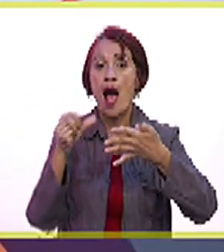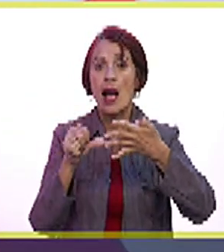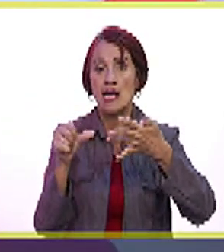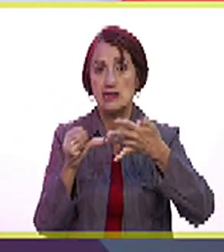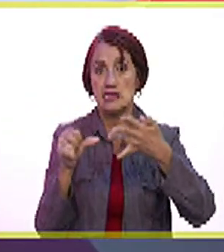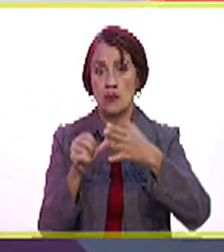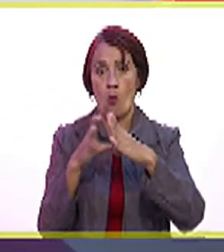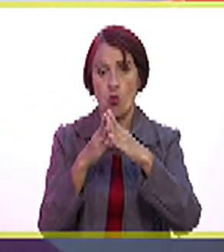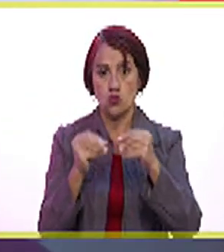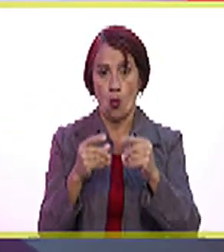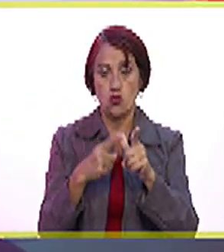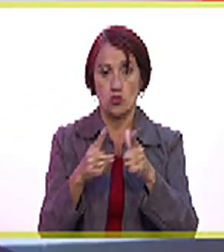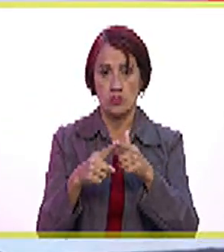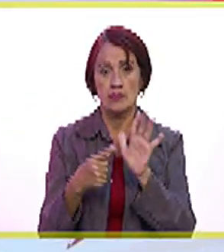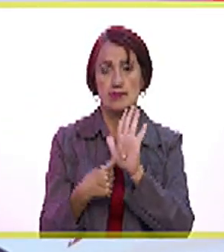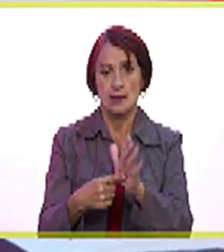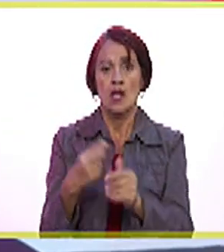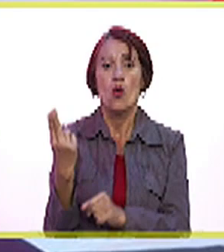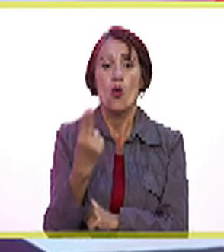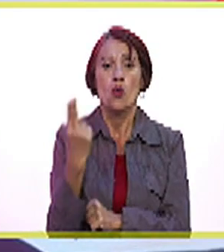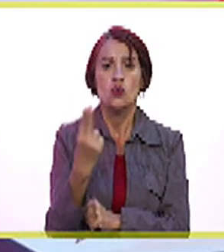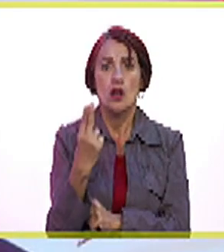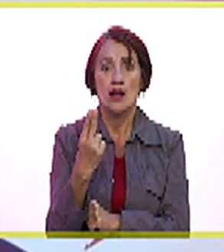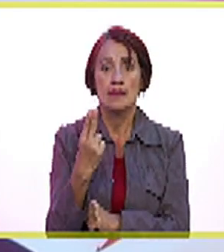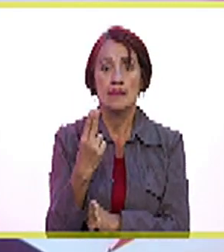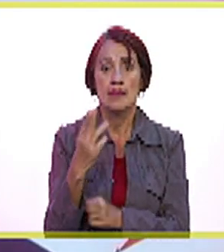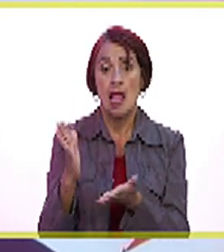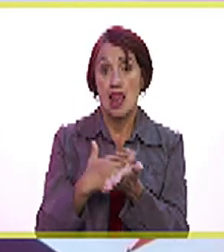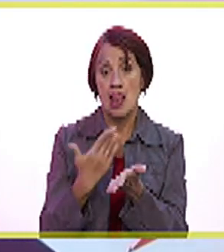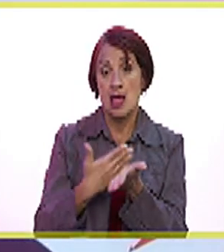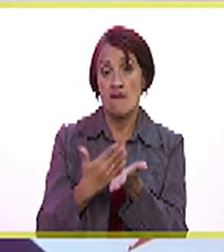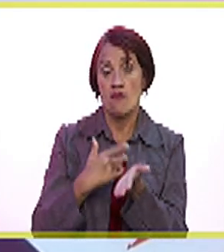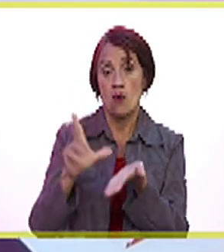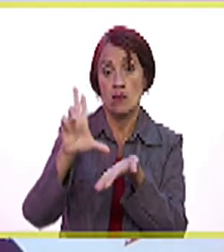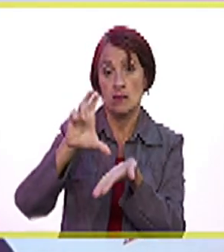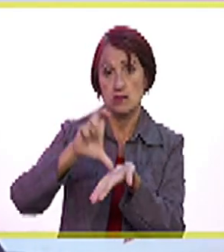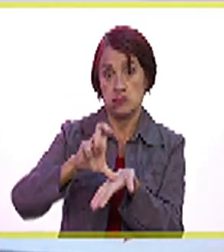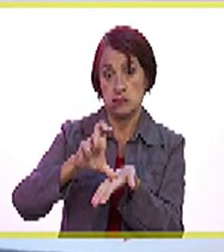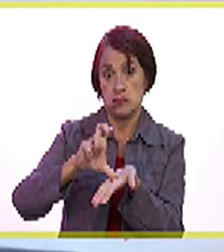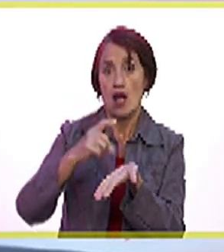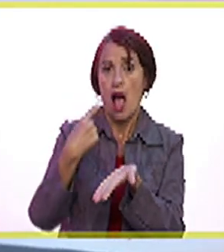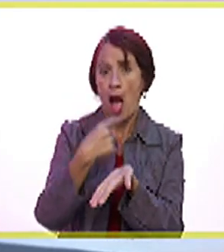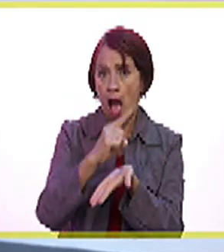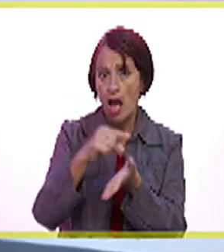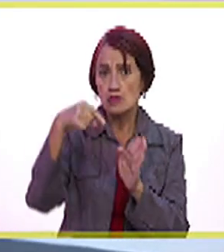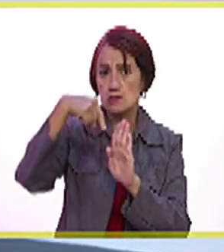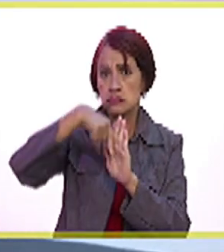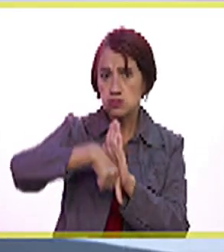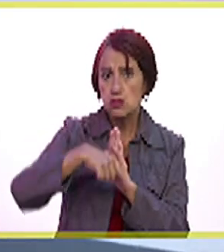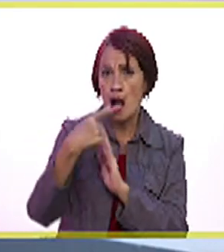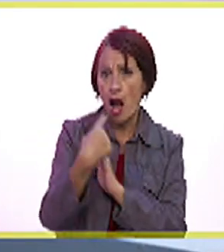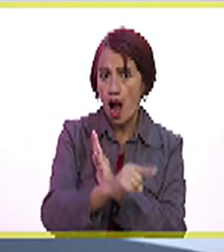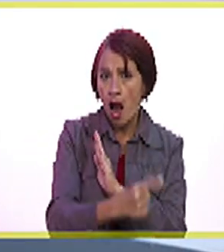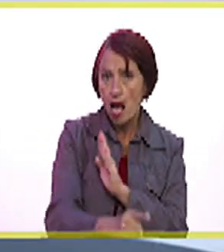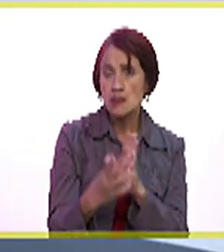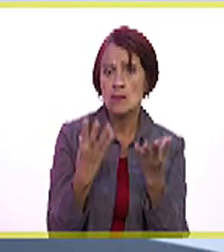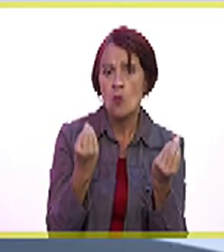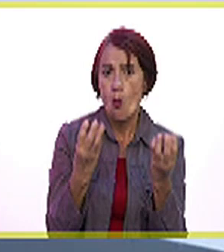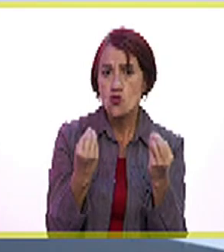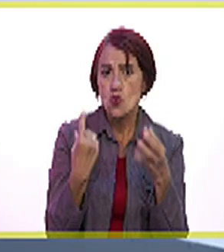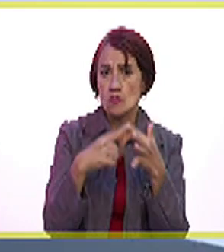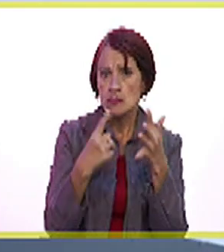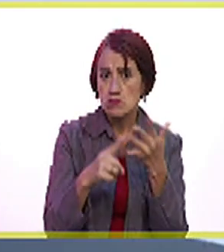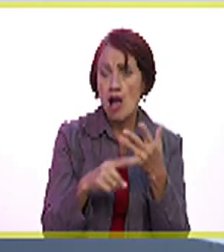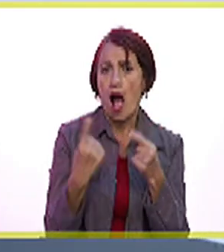recomiendo a los estudiantes de segundo año que utilicen la colección Bicentenario porque allí hay mucho material y muchos referentes teóricos prácticos que usted puede